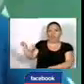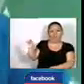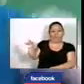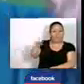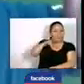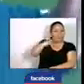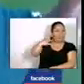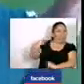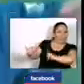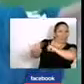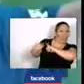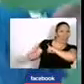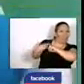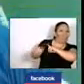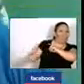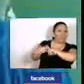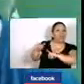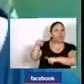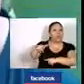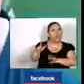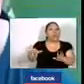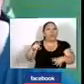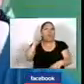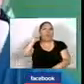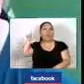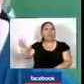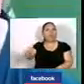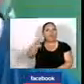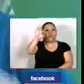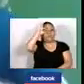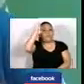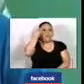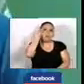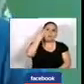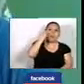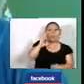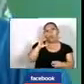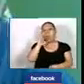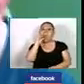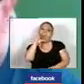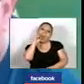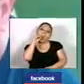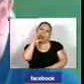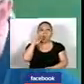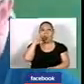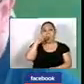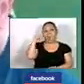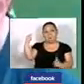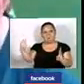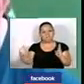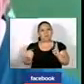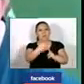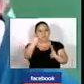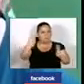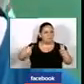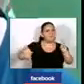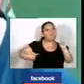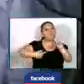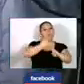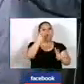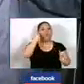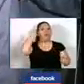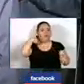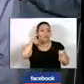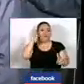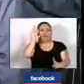sentirse amenazadas en una transmisión en vivo que realizó Silva donde se evidenciaron agresiones verbales. Esto